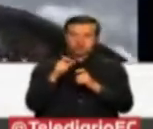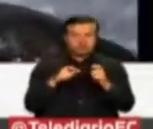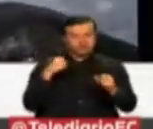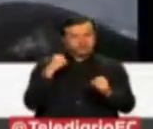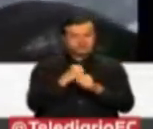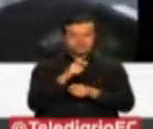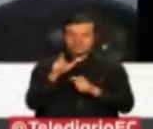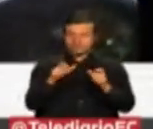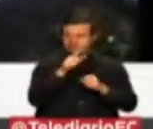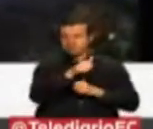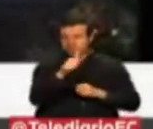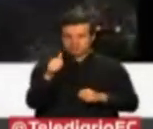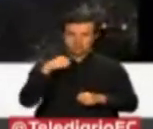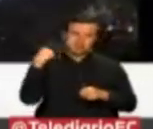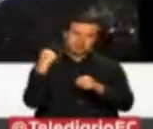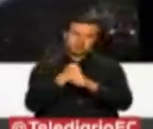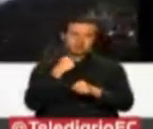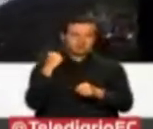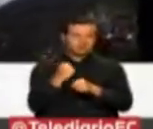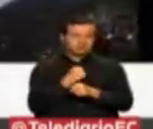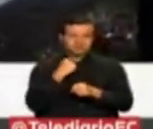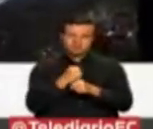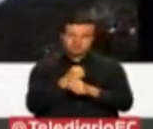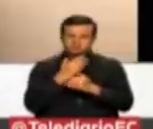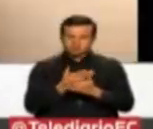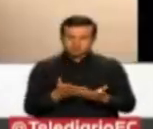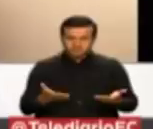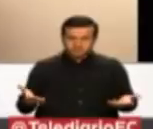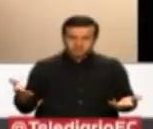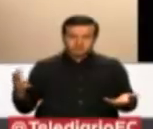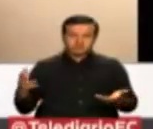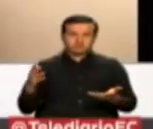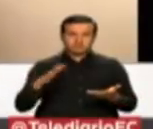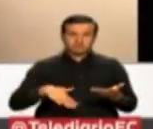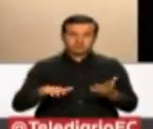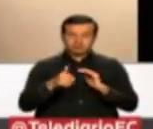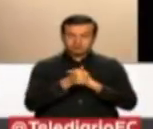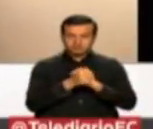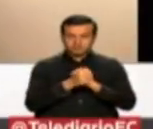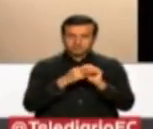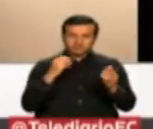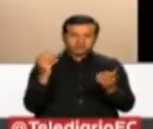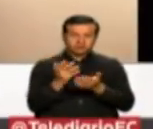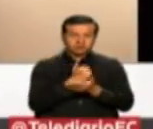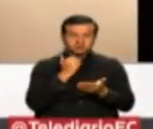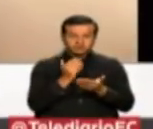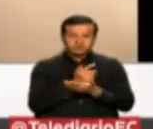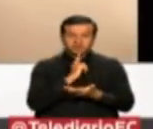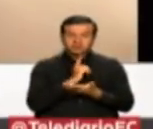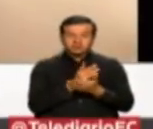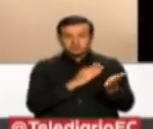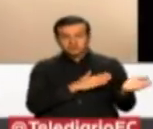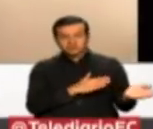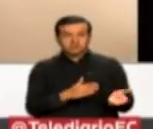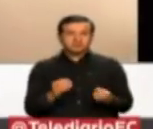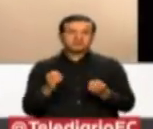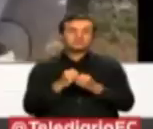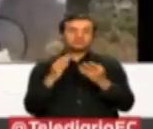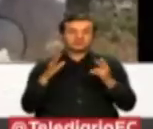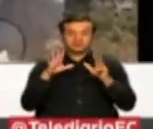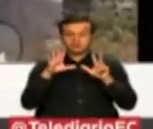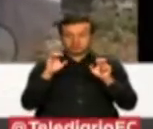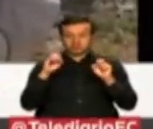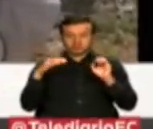de la gente y utilizando lo que se tiene a la mano en Galápagos, se ha recogido más de